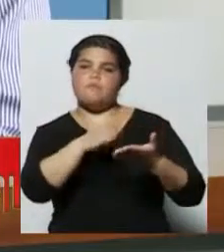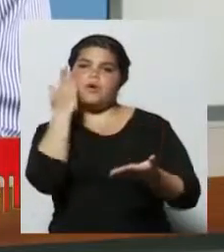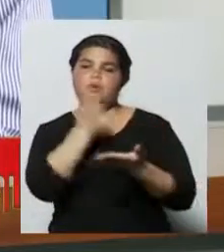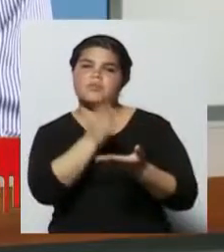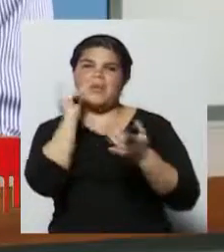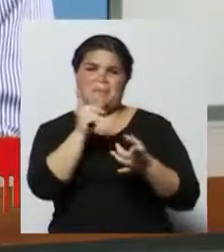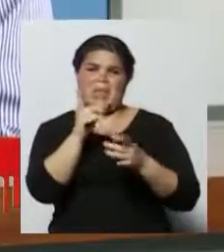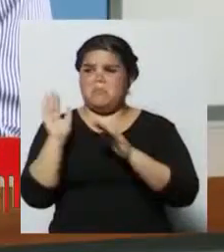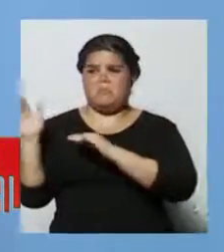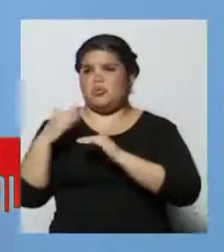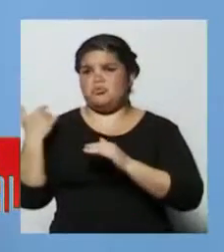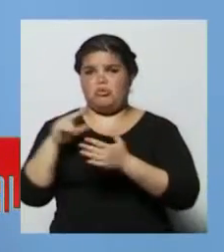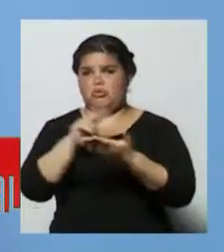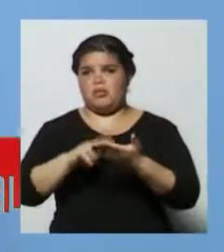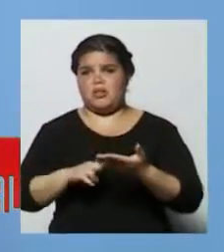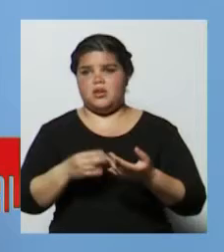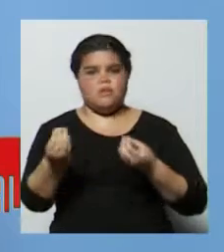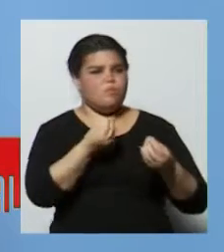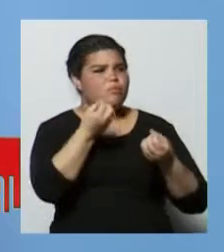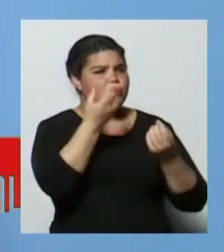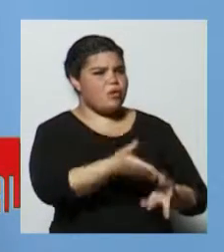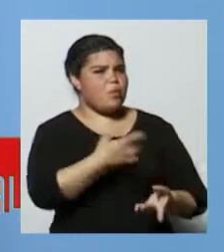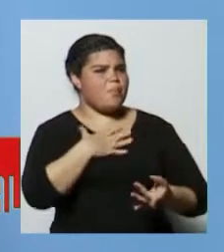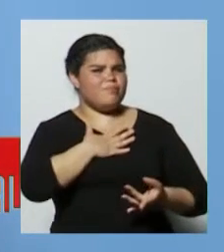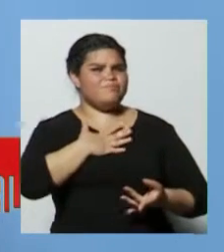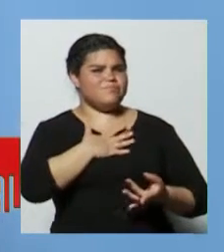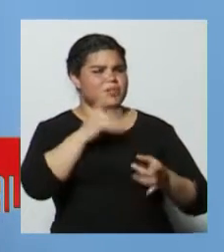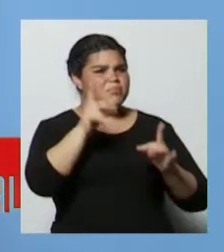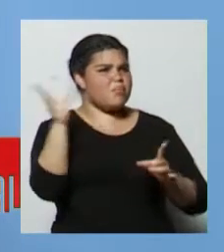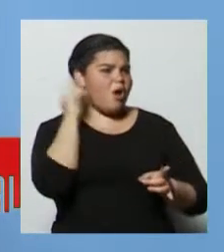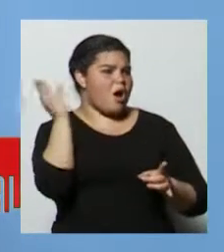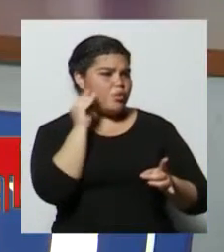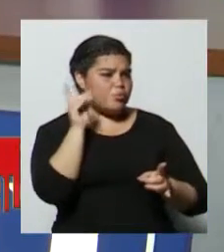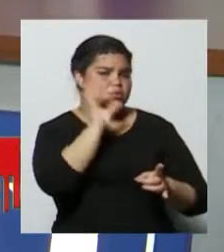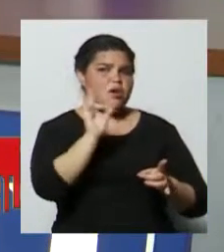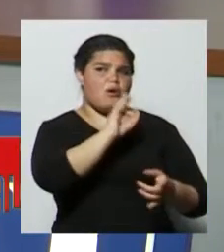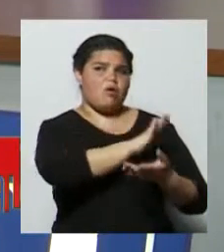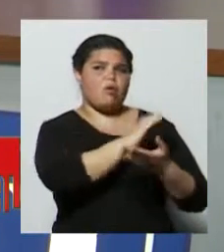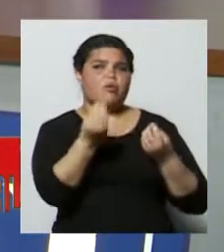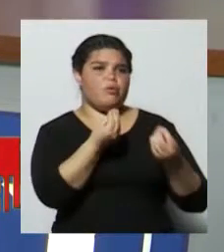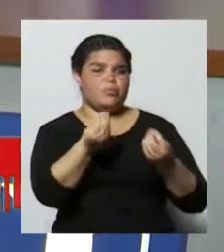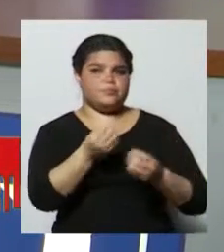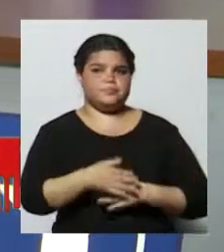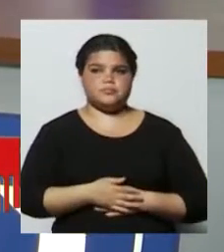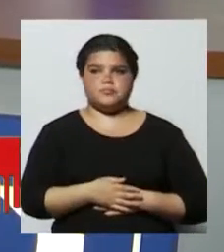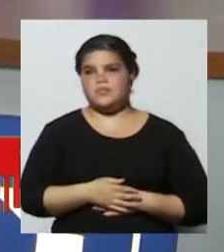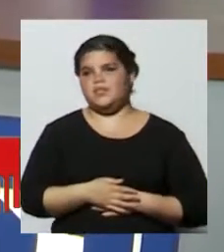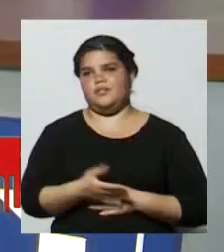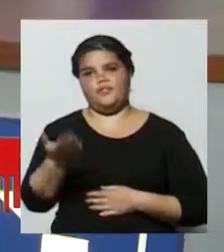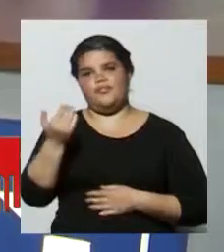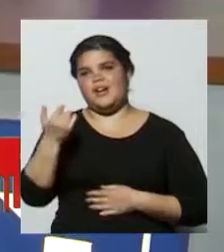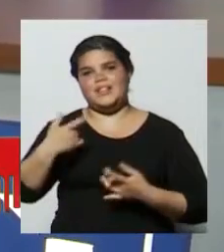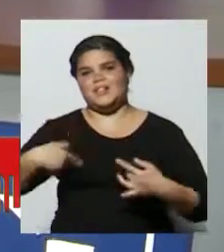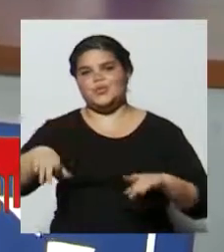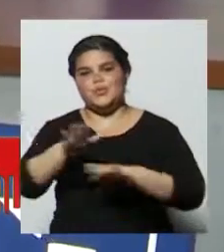bueno, digamos. ¿Cómo percibís eso, Sergio? ¿Cuando lo escuchás o en las plataformas, me imagino? Y si algo falta son plataformas, porque